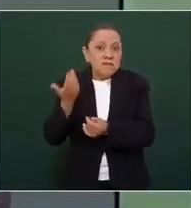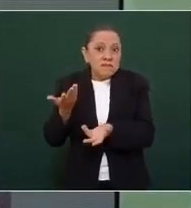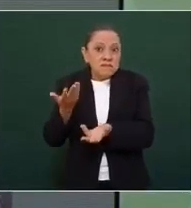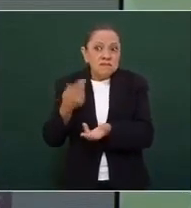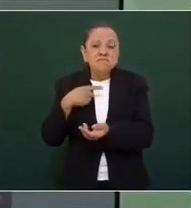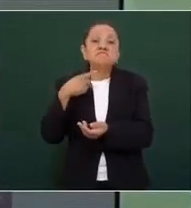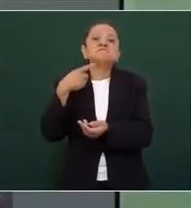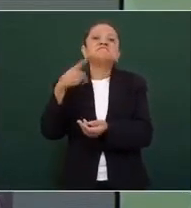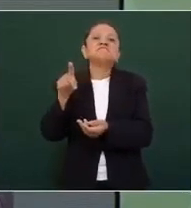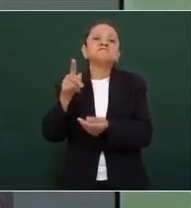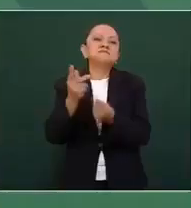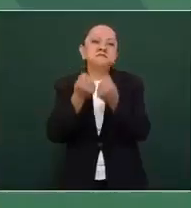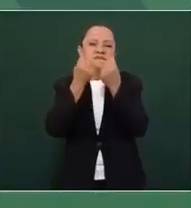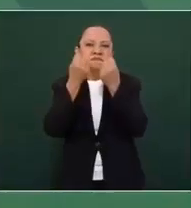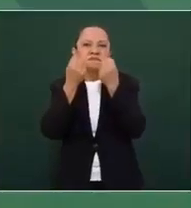insensatos,